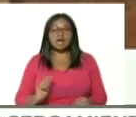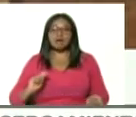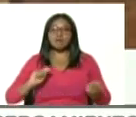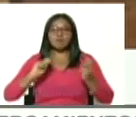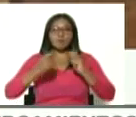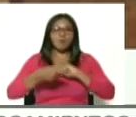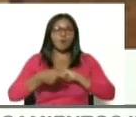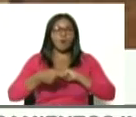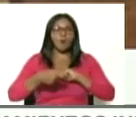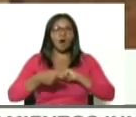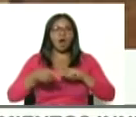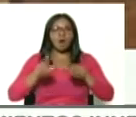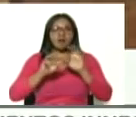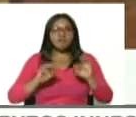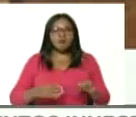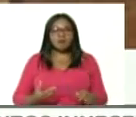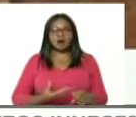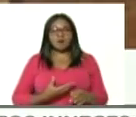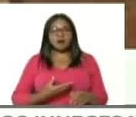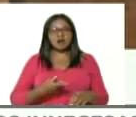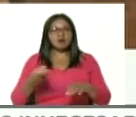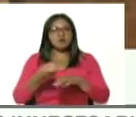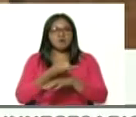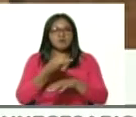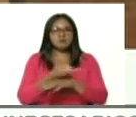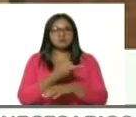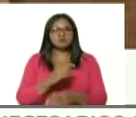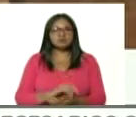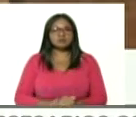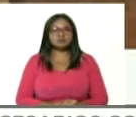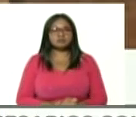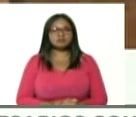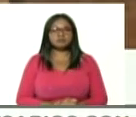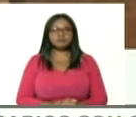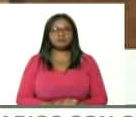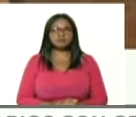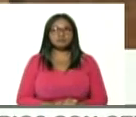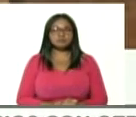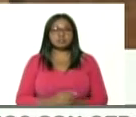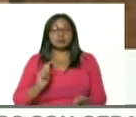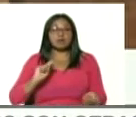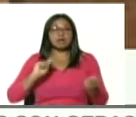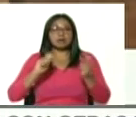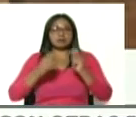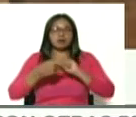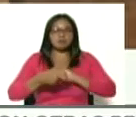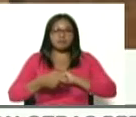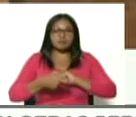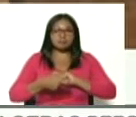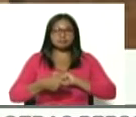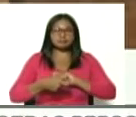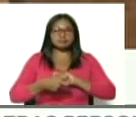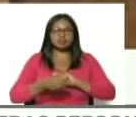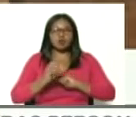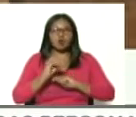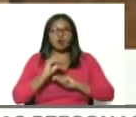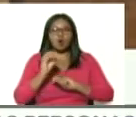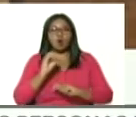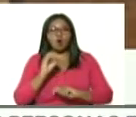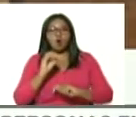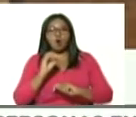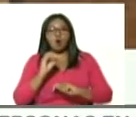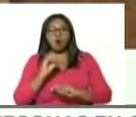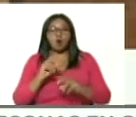transformando el estado burgués, las alcaldías, las gobernaciones. Que se van a transformar, o se montan o